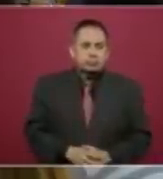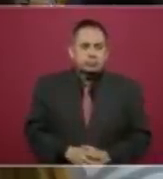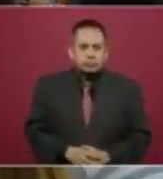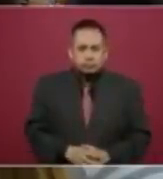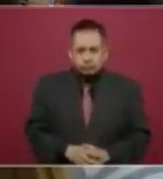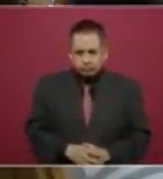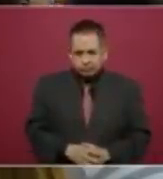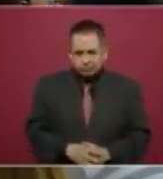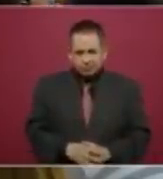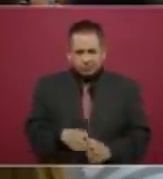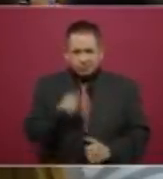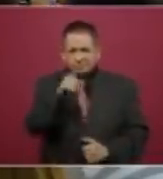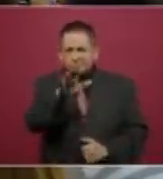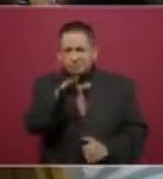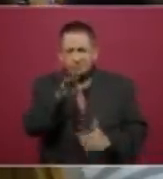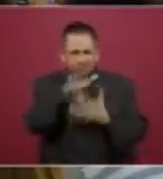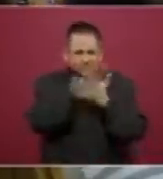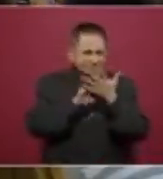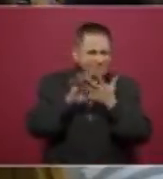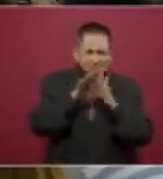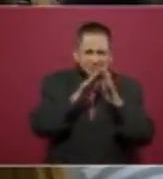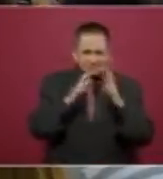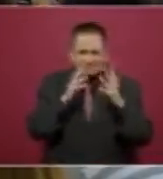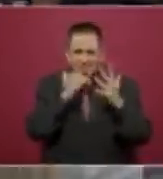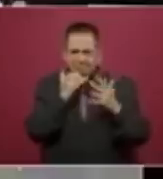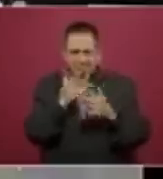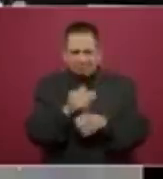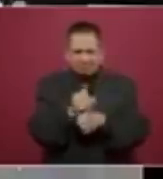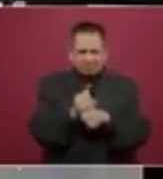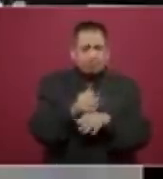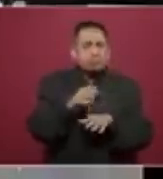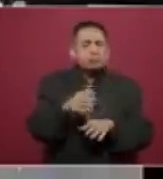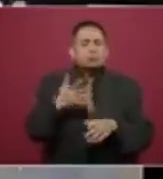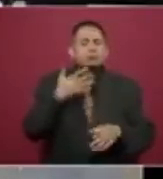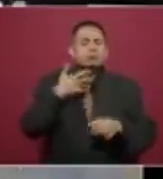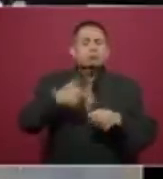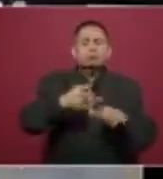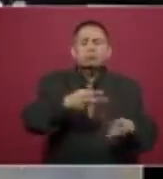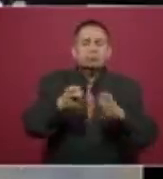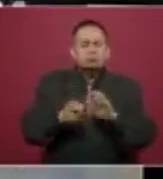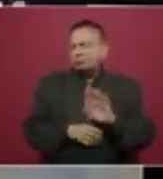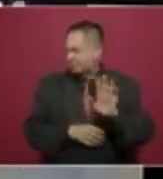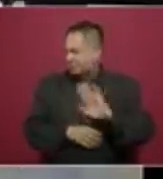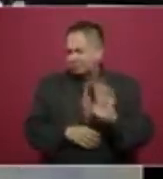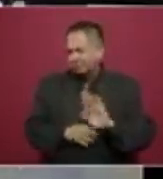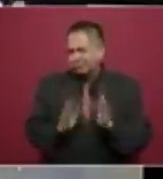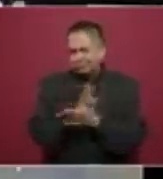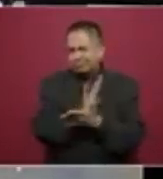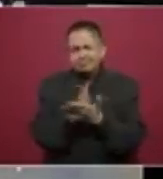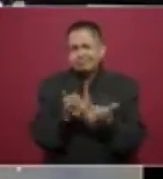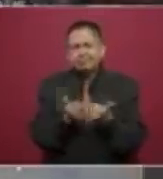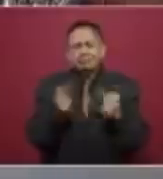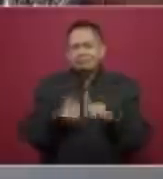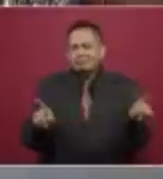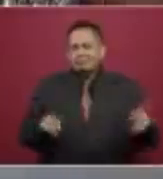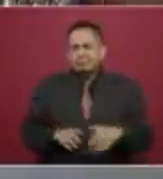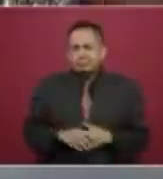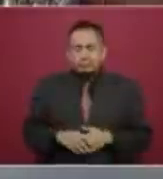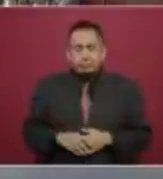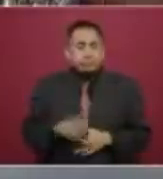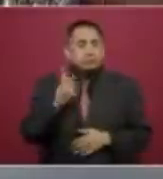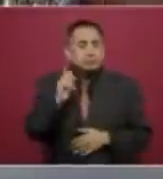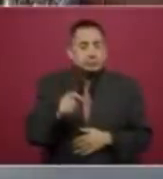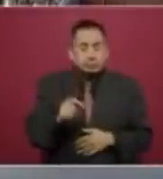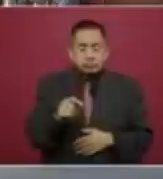¿No enturbia esto el caso de las investigaciones por el robo de combustible, presidente? No, nada. Se enturbian